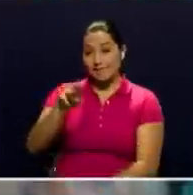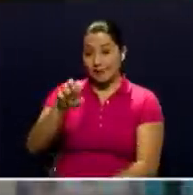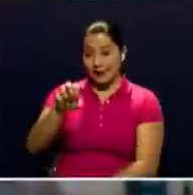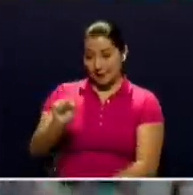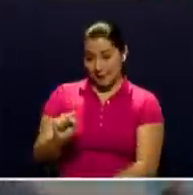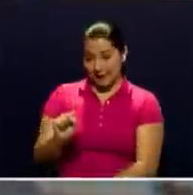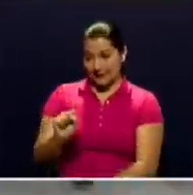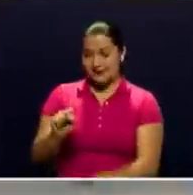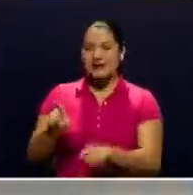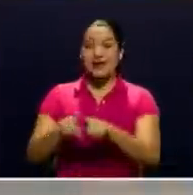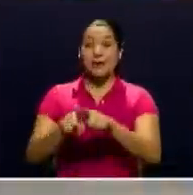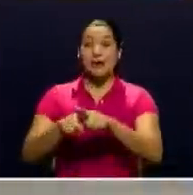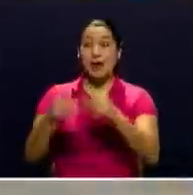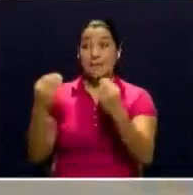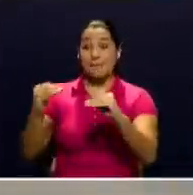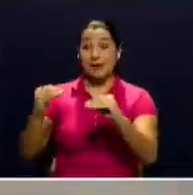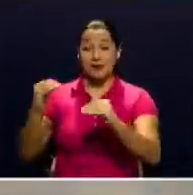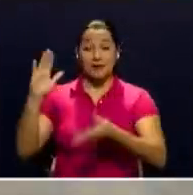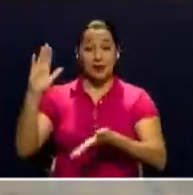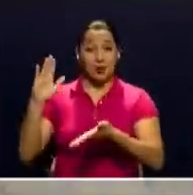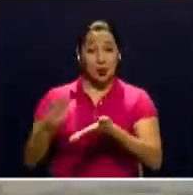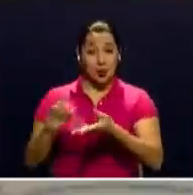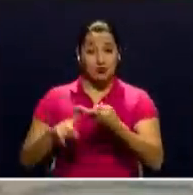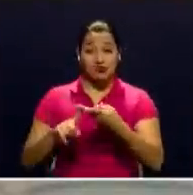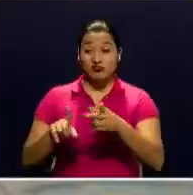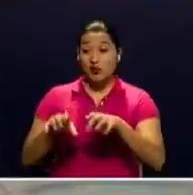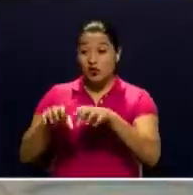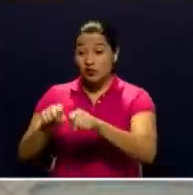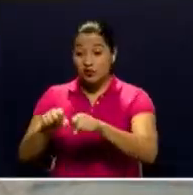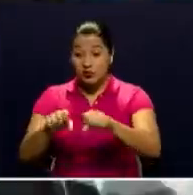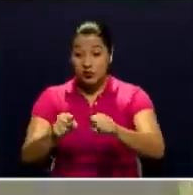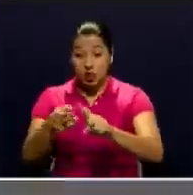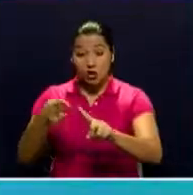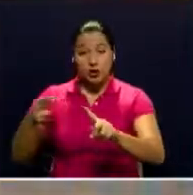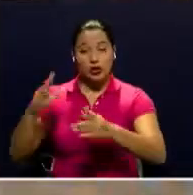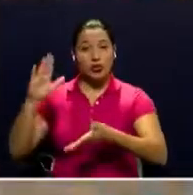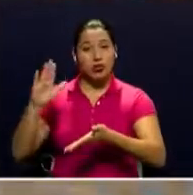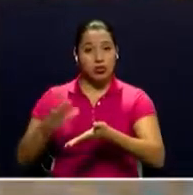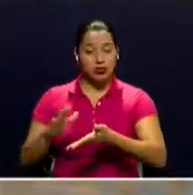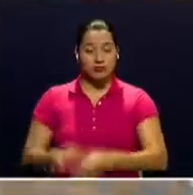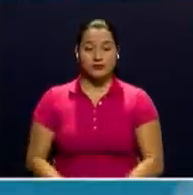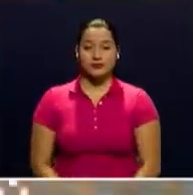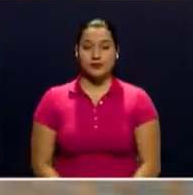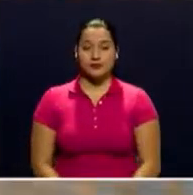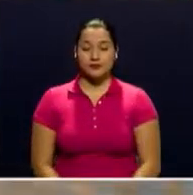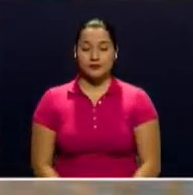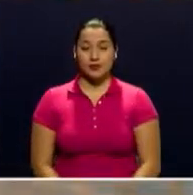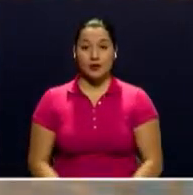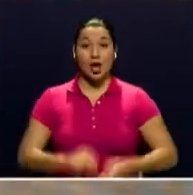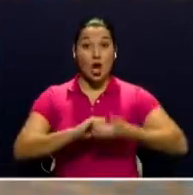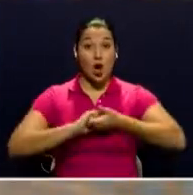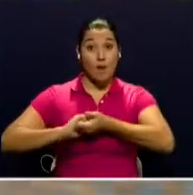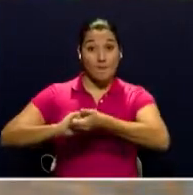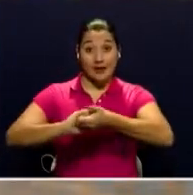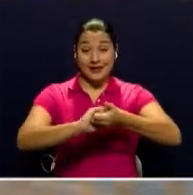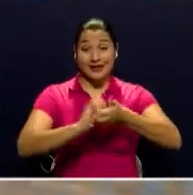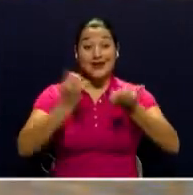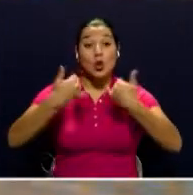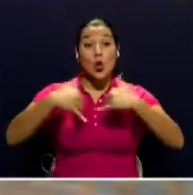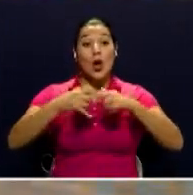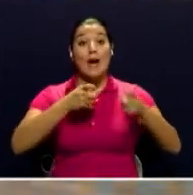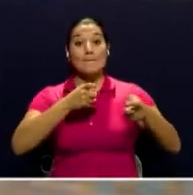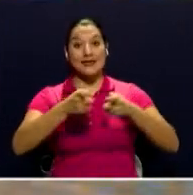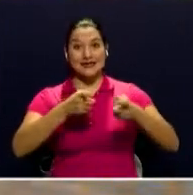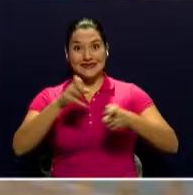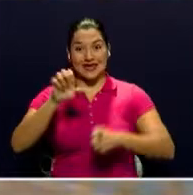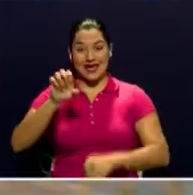y cancelación de reservaciones en algunos sitios turísticos son parte de los efectos. Las cooperativas que aún administran los EVAIS